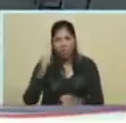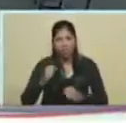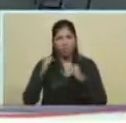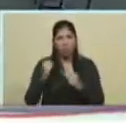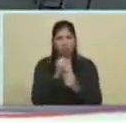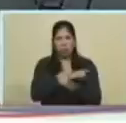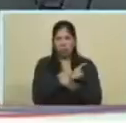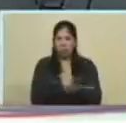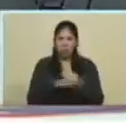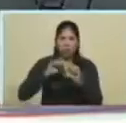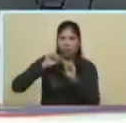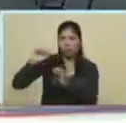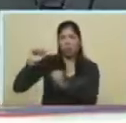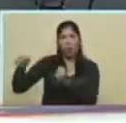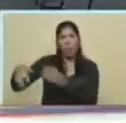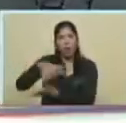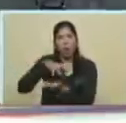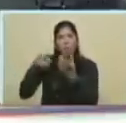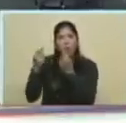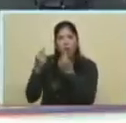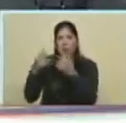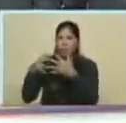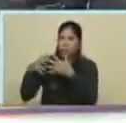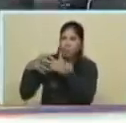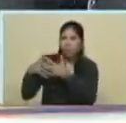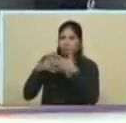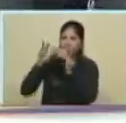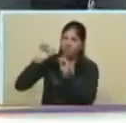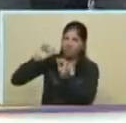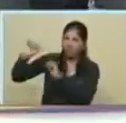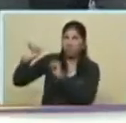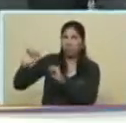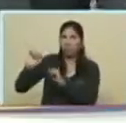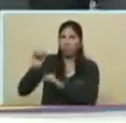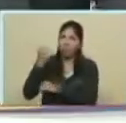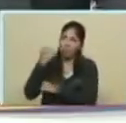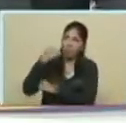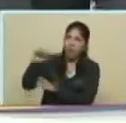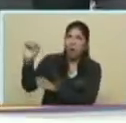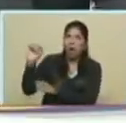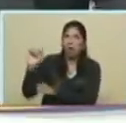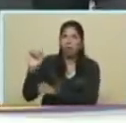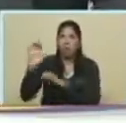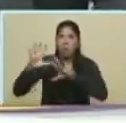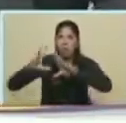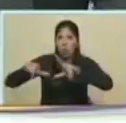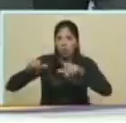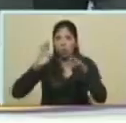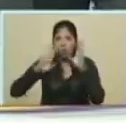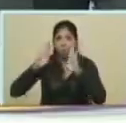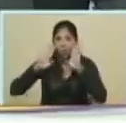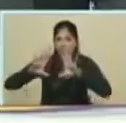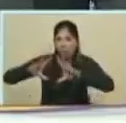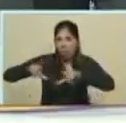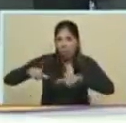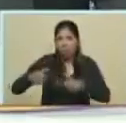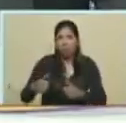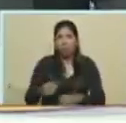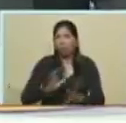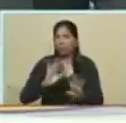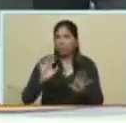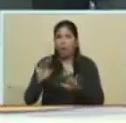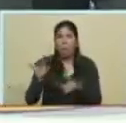guerra económica, la rebeldía contra el imperialismo, la rebeldía contra la corrupción, la rebeldía contra